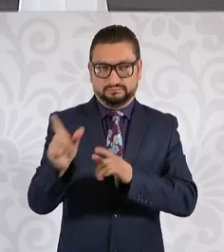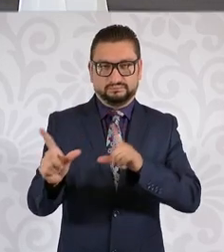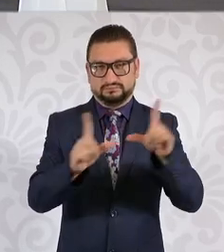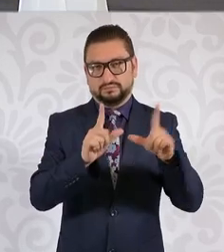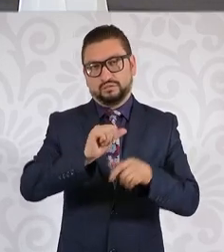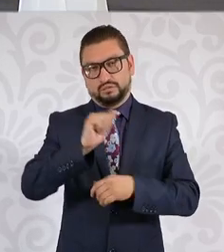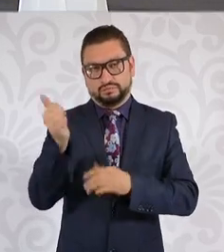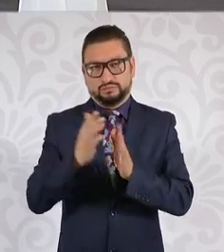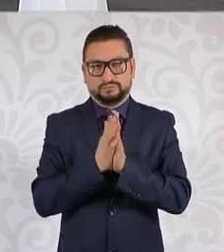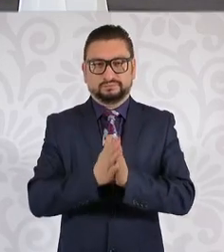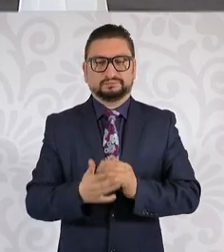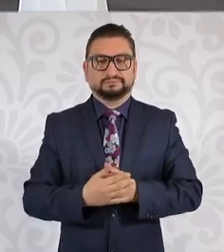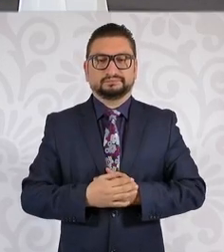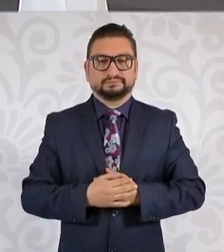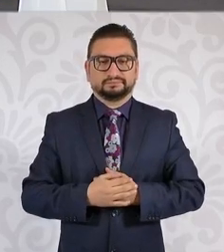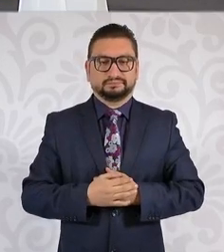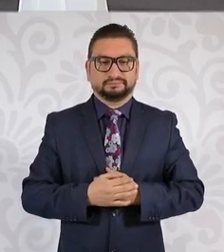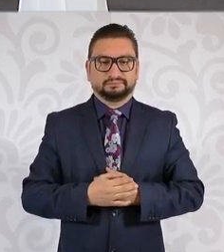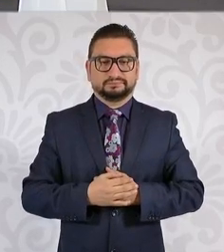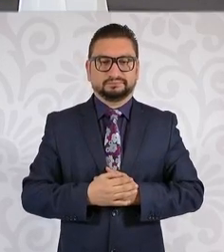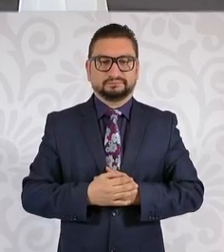favor.